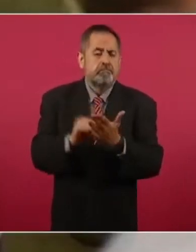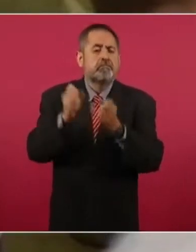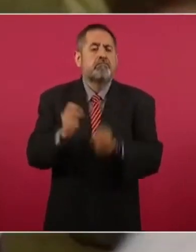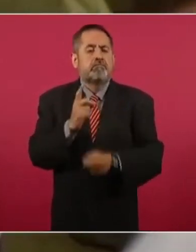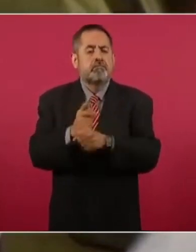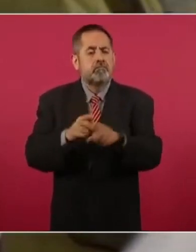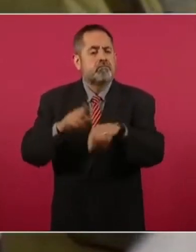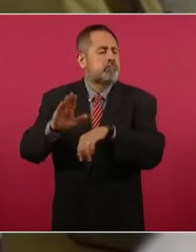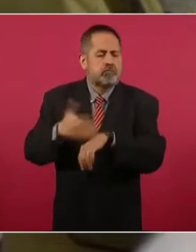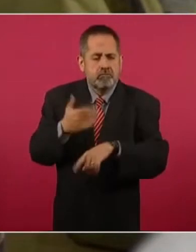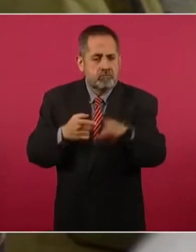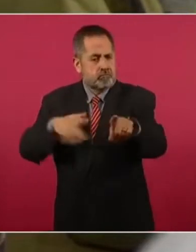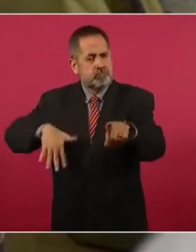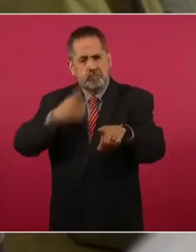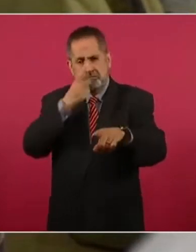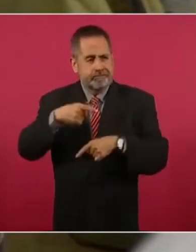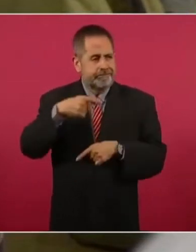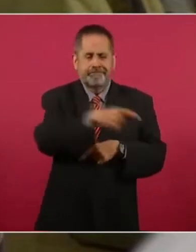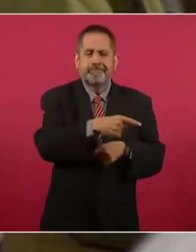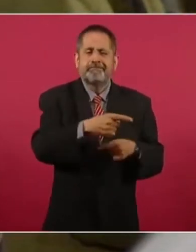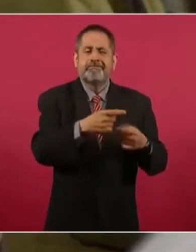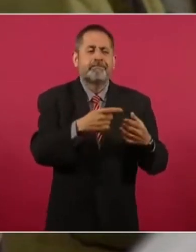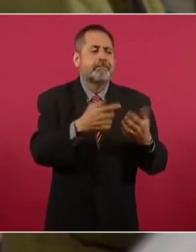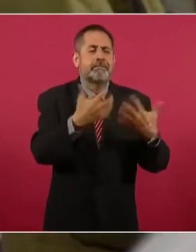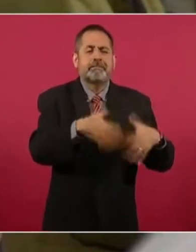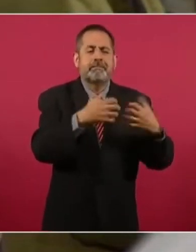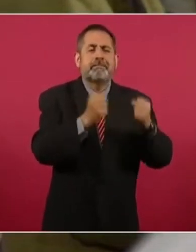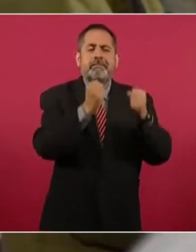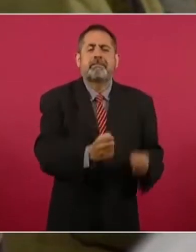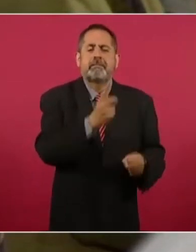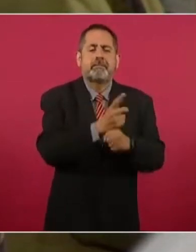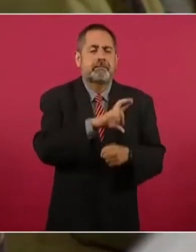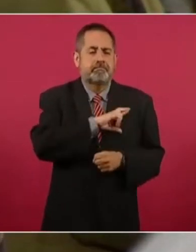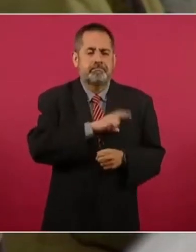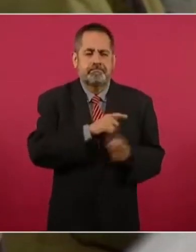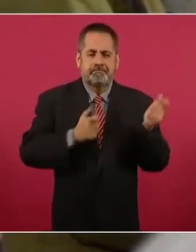usted ha comentado que estas empresas de seguridad privada no